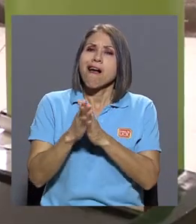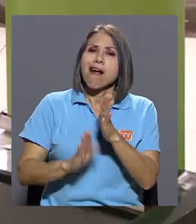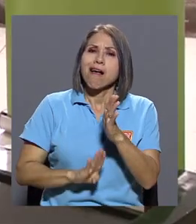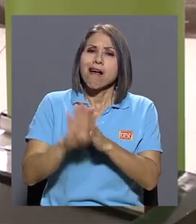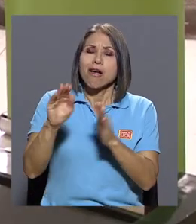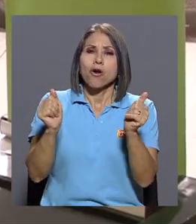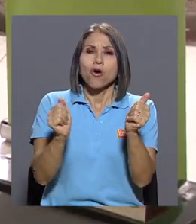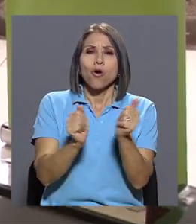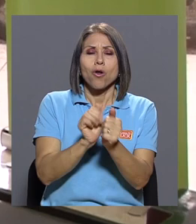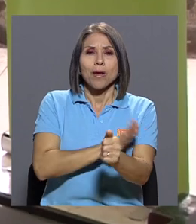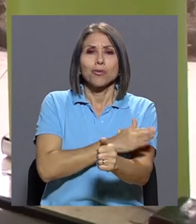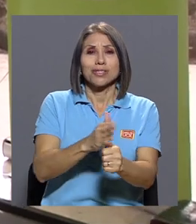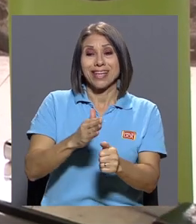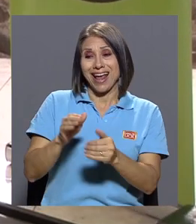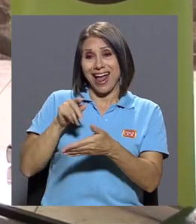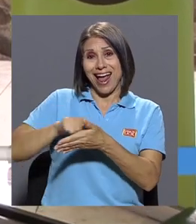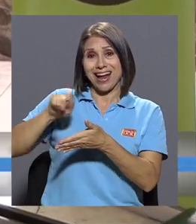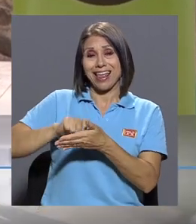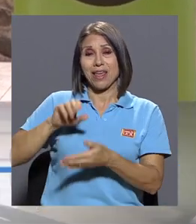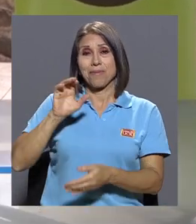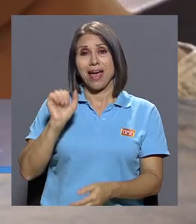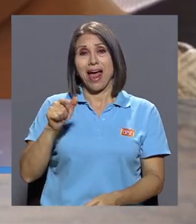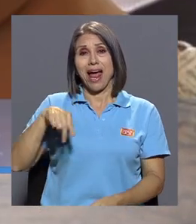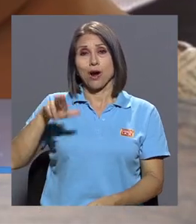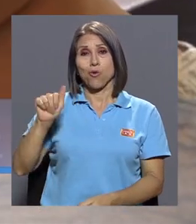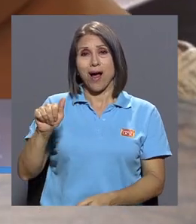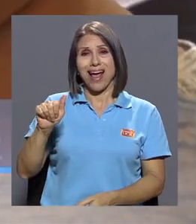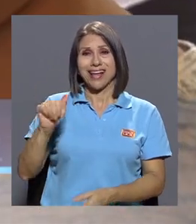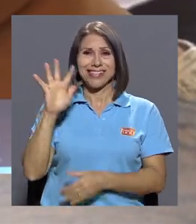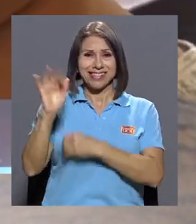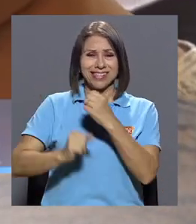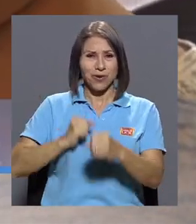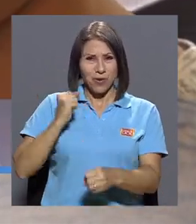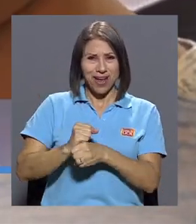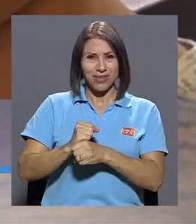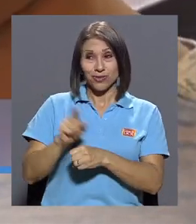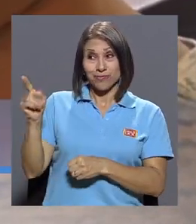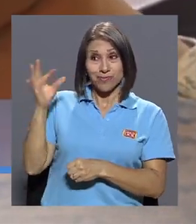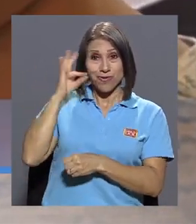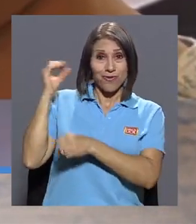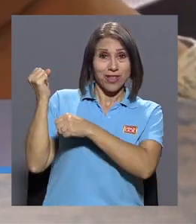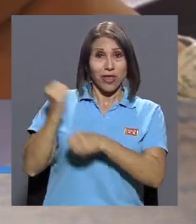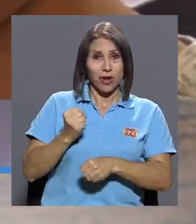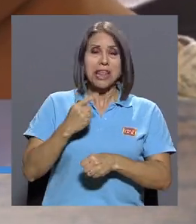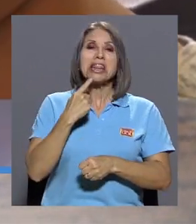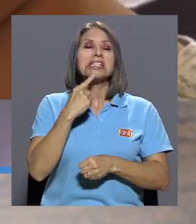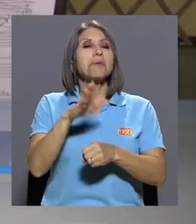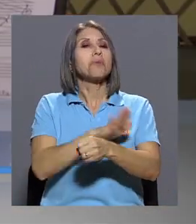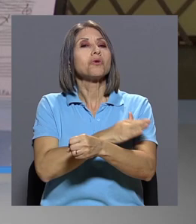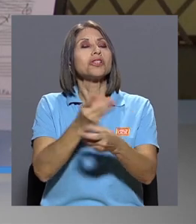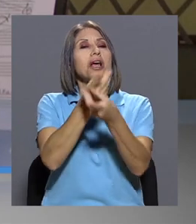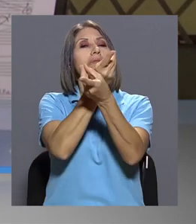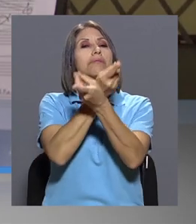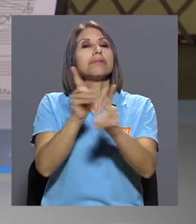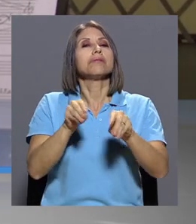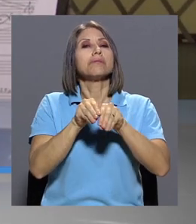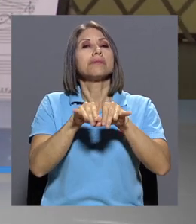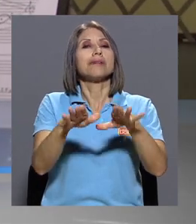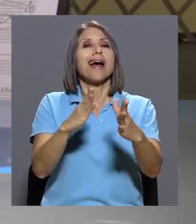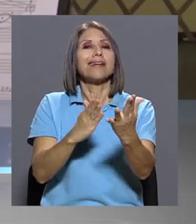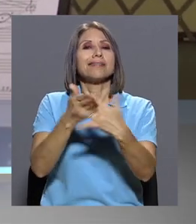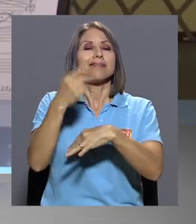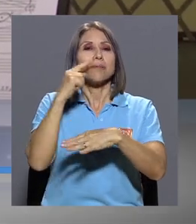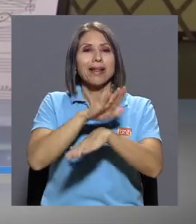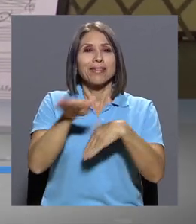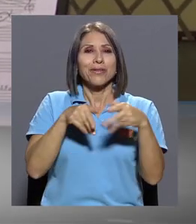música. La Academia Aqua tiene 5 años de existencia y, en palabras de su fundadora, ha logrado democratizar la música y hacerla accesible para